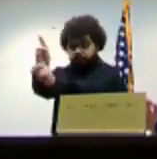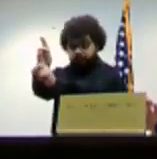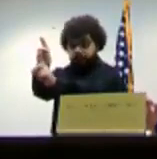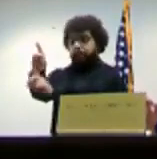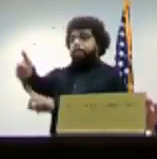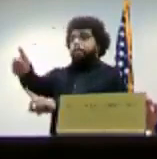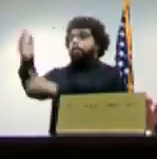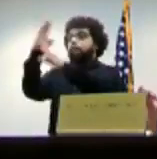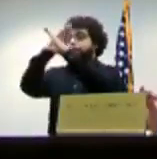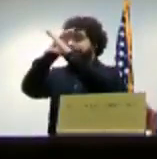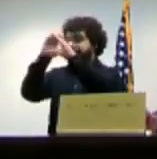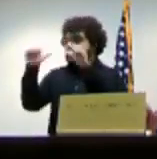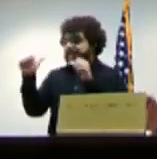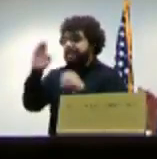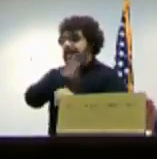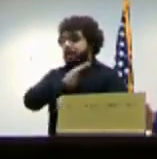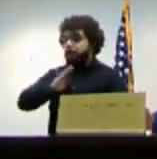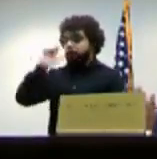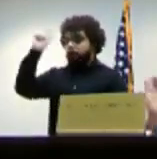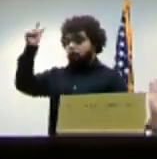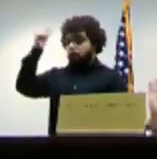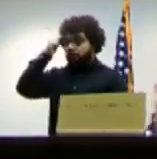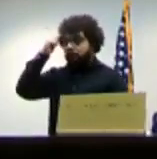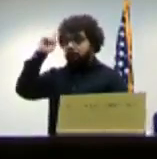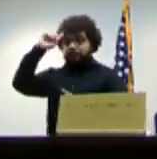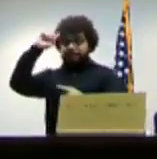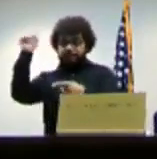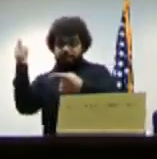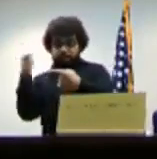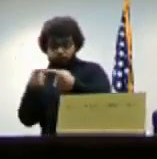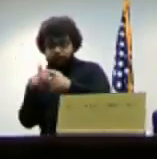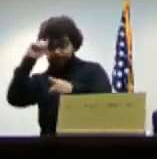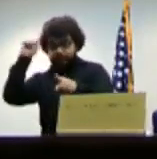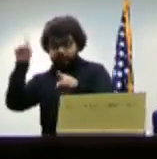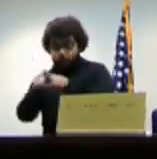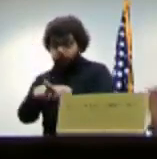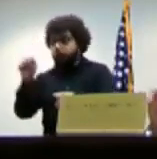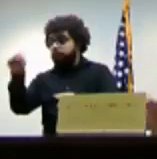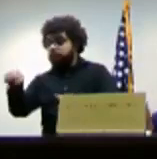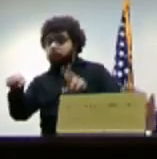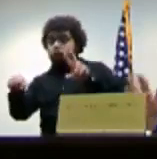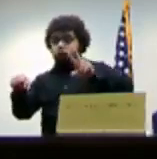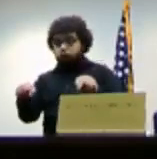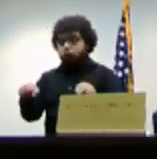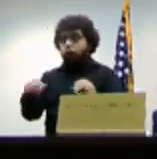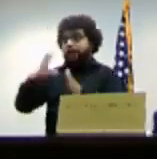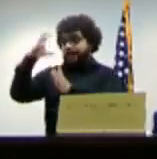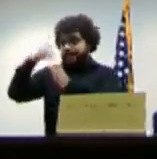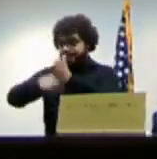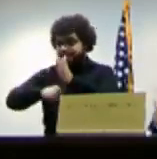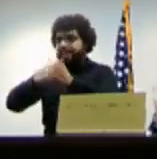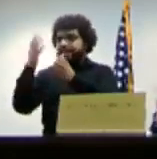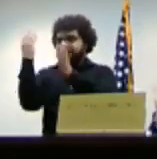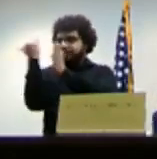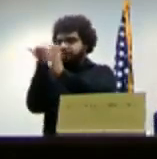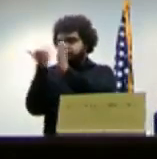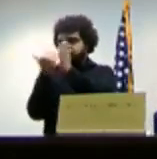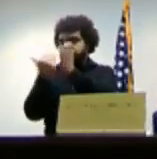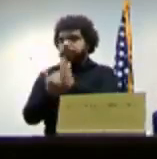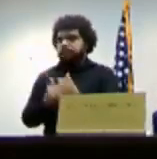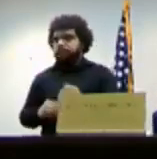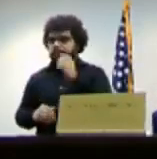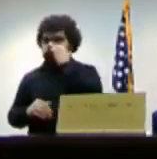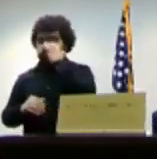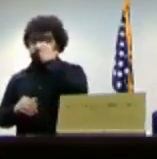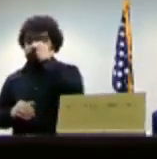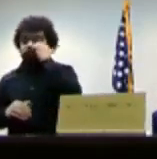de la Junta de Gobierno, vea bien o no vea bien que se elimine esa información. Usted, su opinión, vamos, no es que le competa, no le Mi